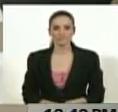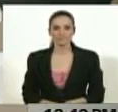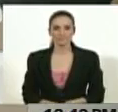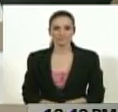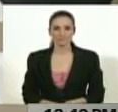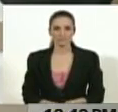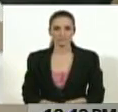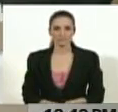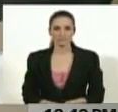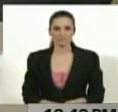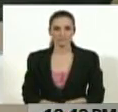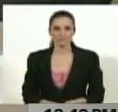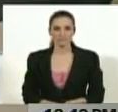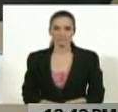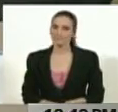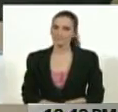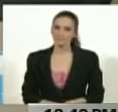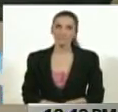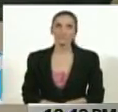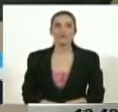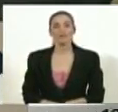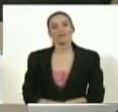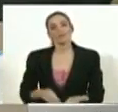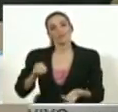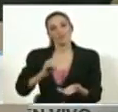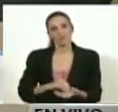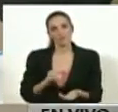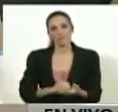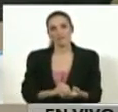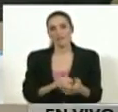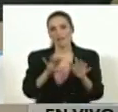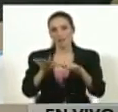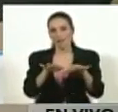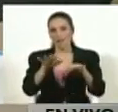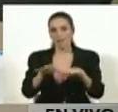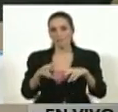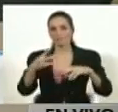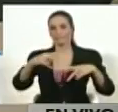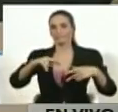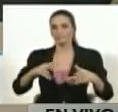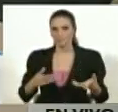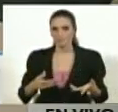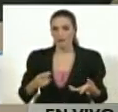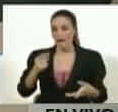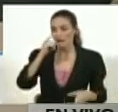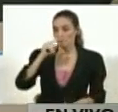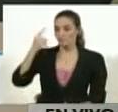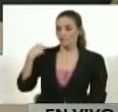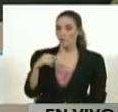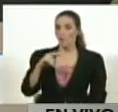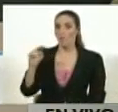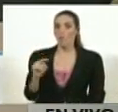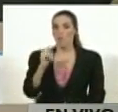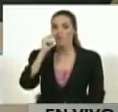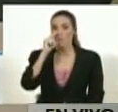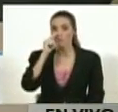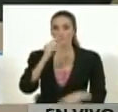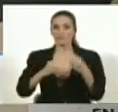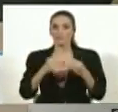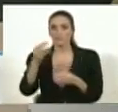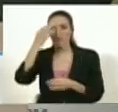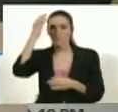gracias fíjese nuevamente la manipulación el año pasado en el mes de junio se realizó un